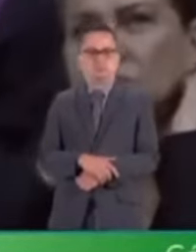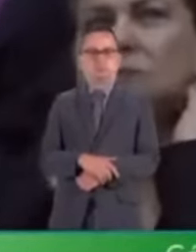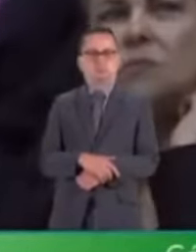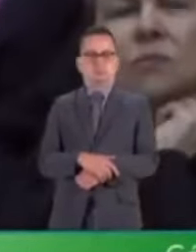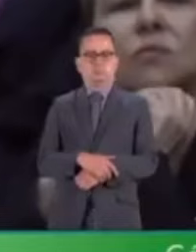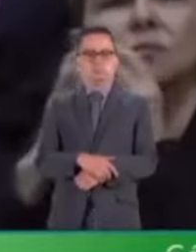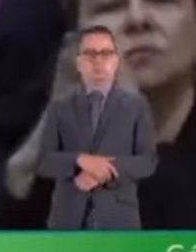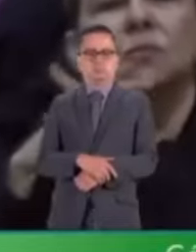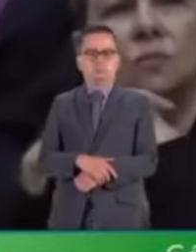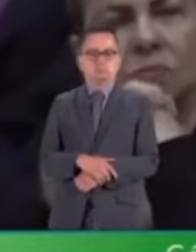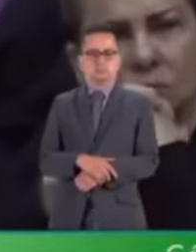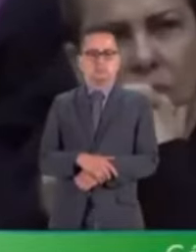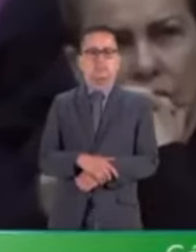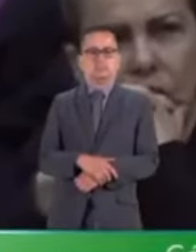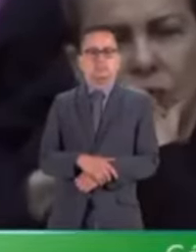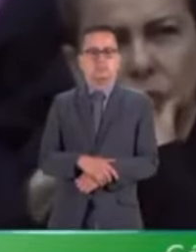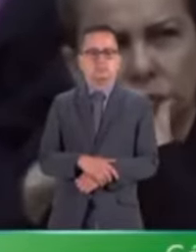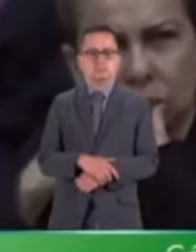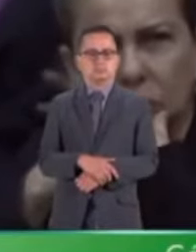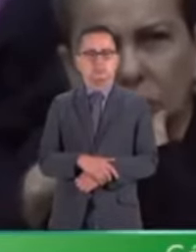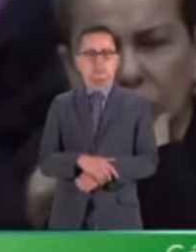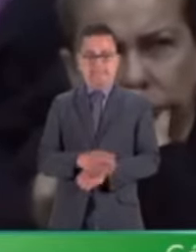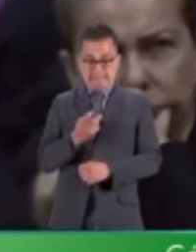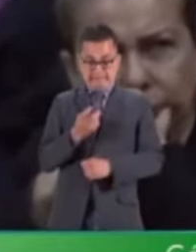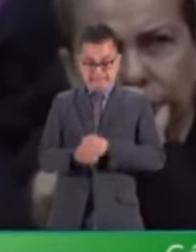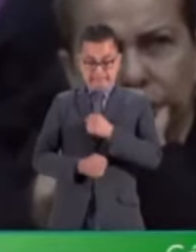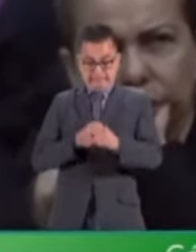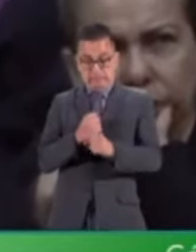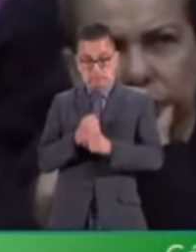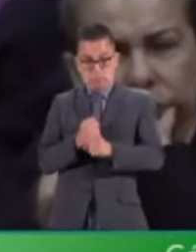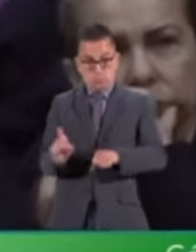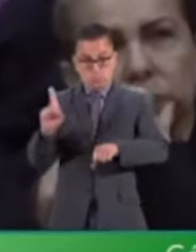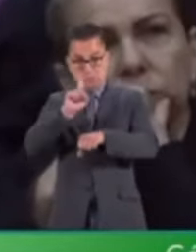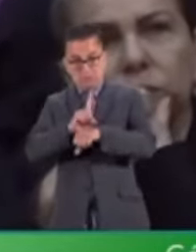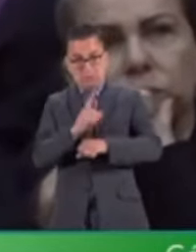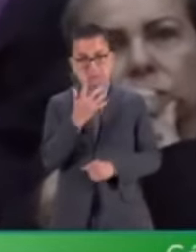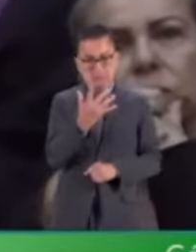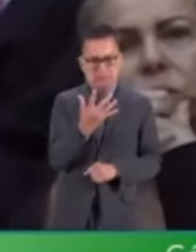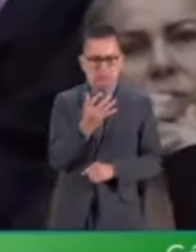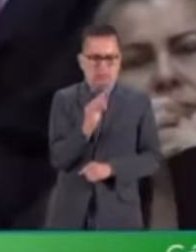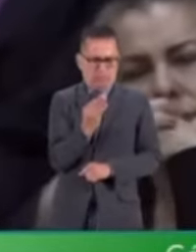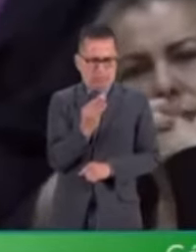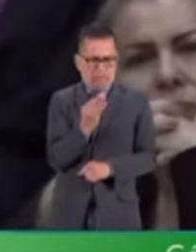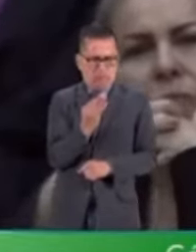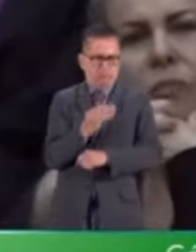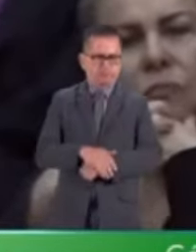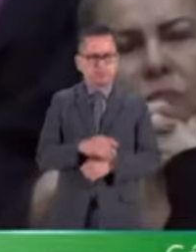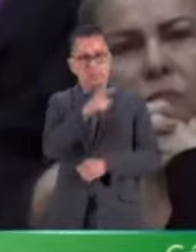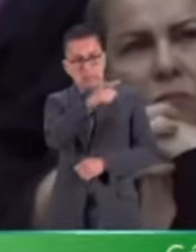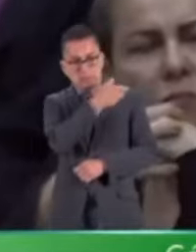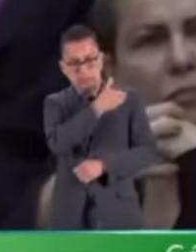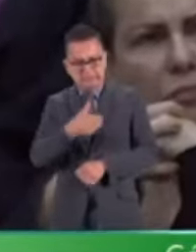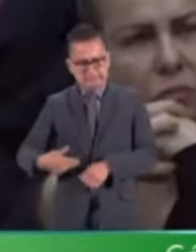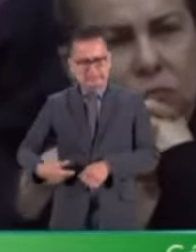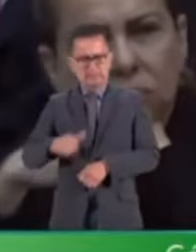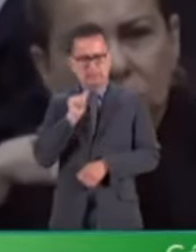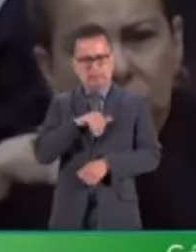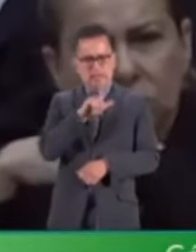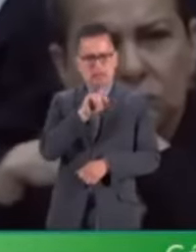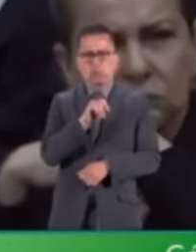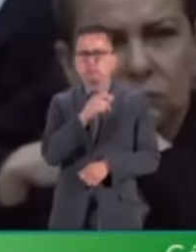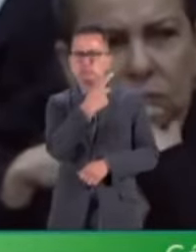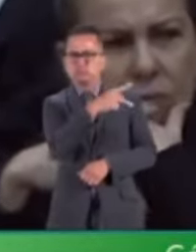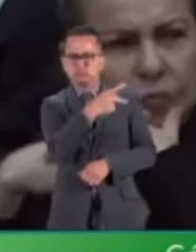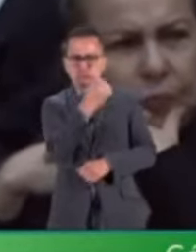de febrero del año que corre, el presidente López Obrador presentó un